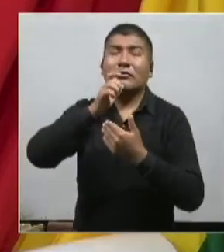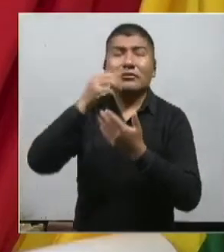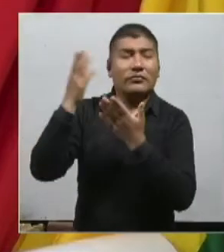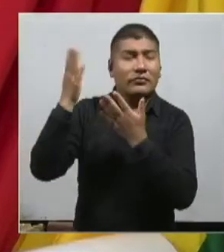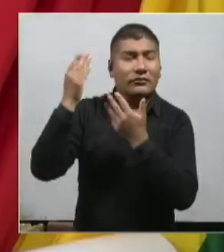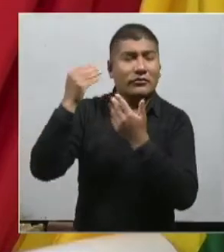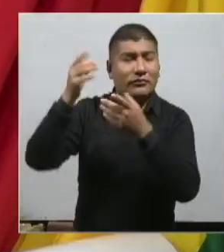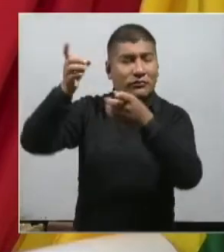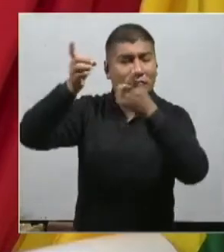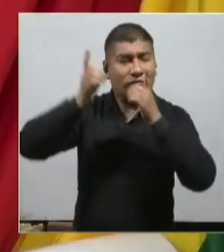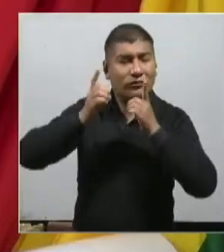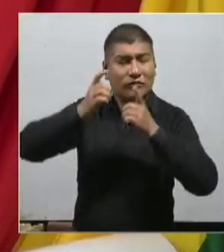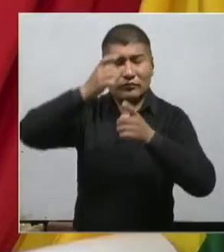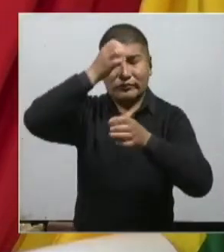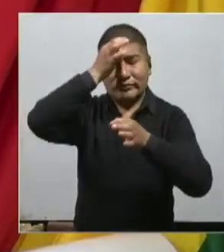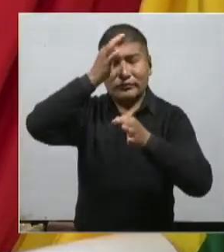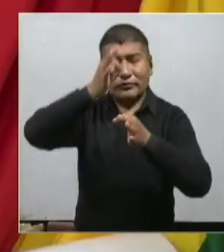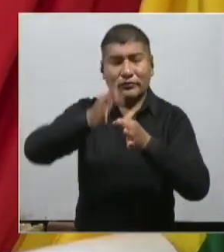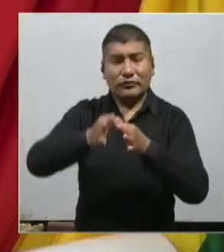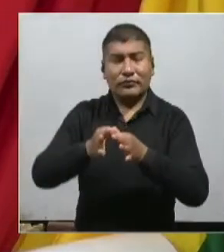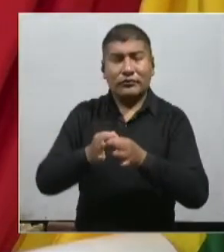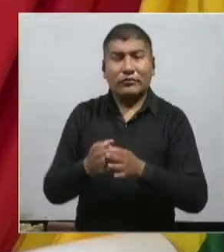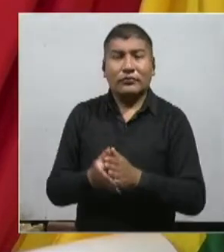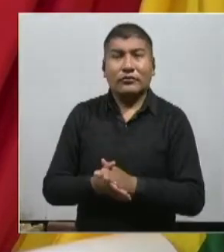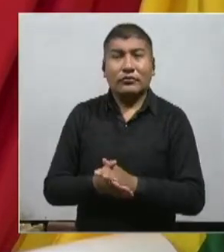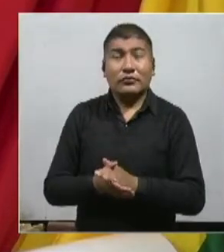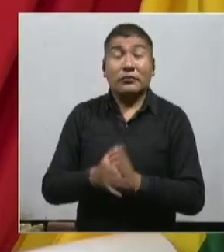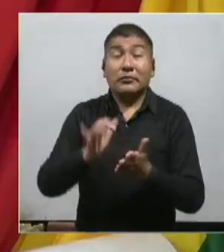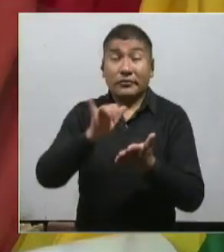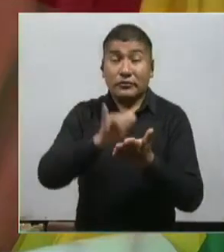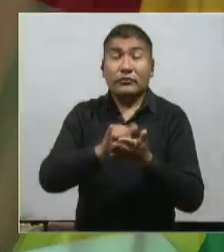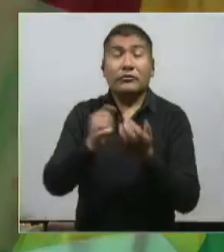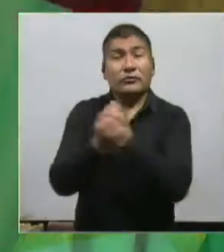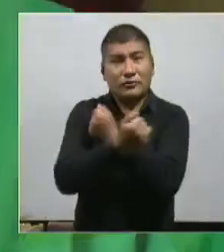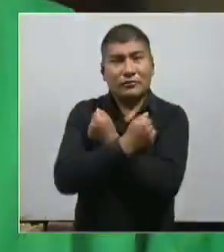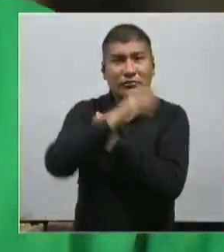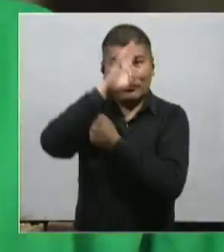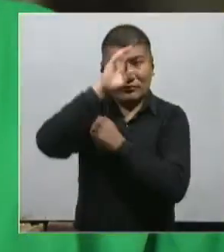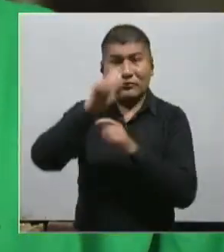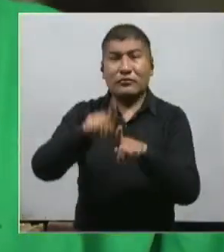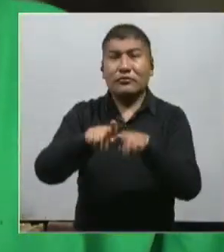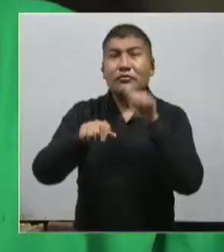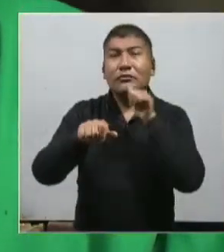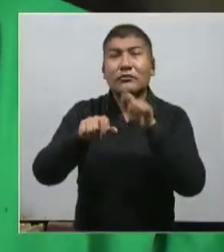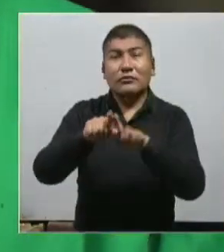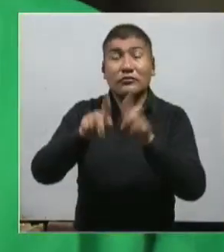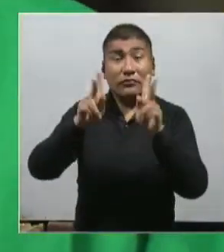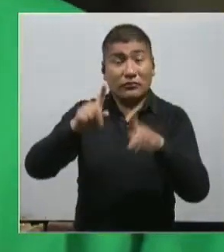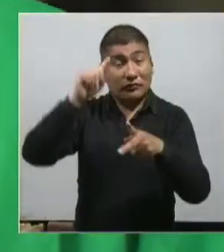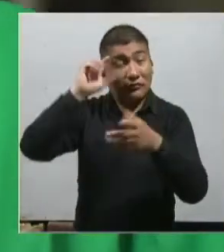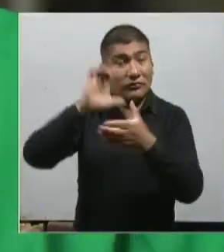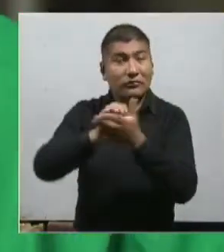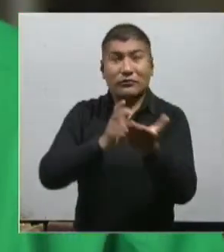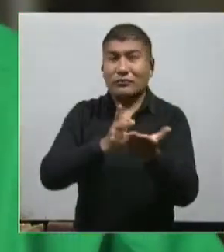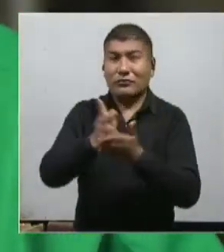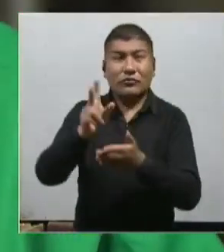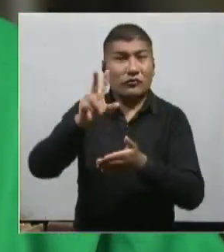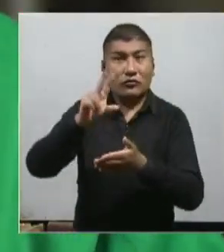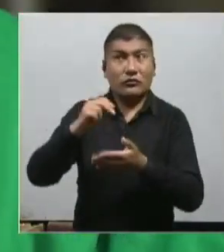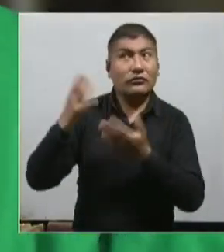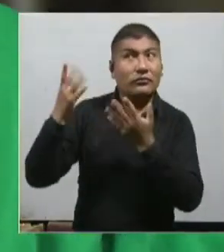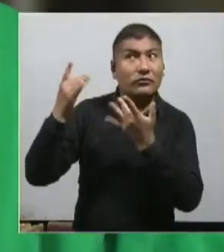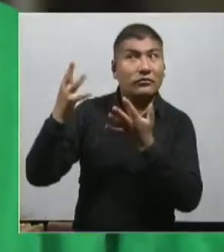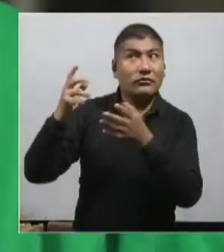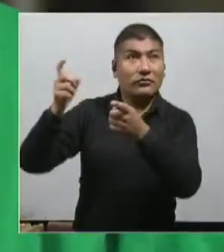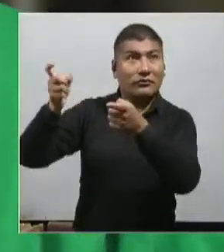por el don de la fe. Por ello, queridos hermanos, el que cree de verdad no espera recompensa